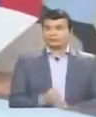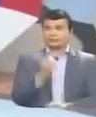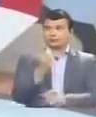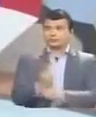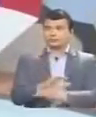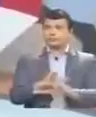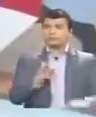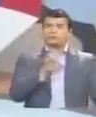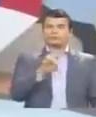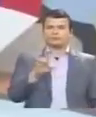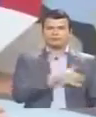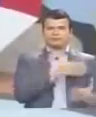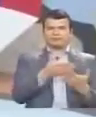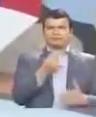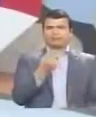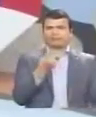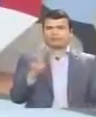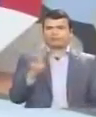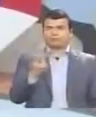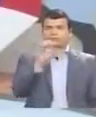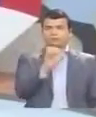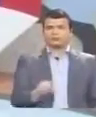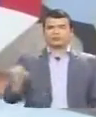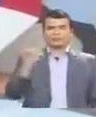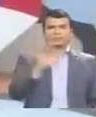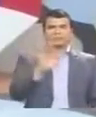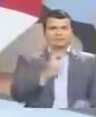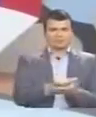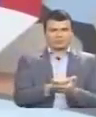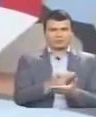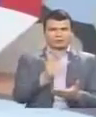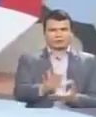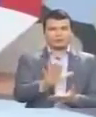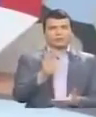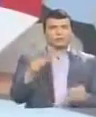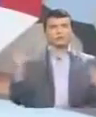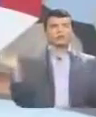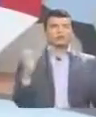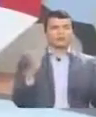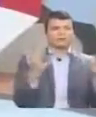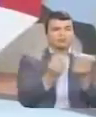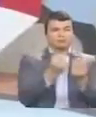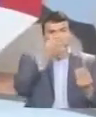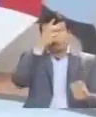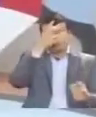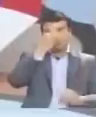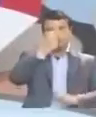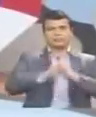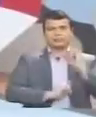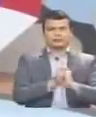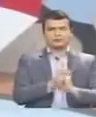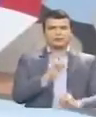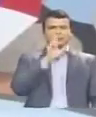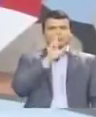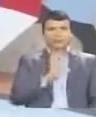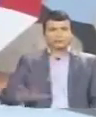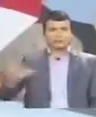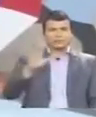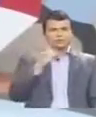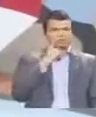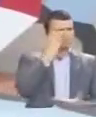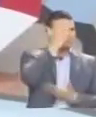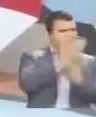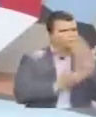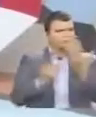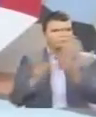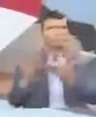Así es, del 11 al 13 de octubre se llevará a cabo este foro en el que participarán expertos nacionales e internacionales para analizar